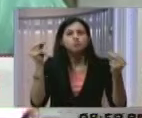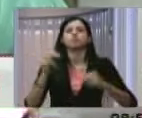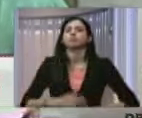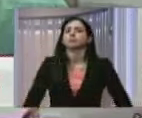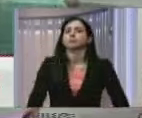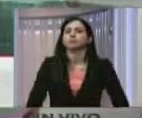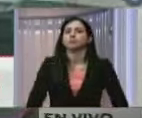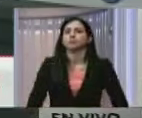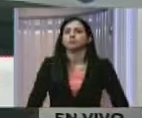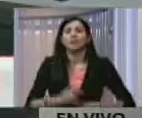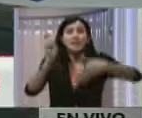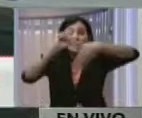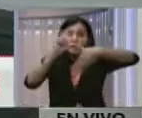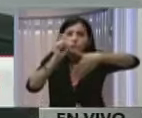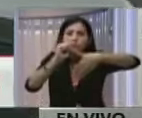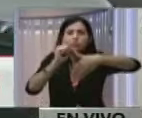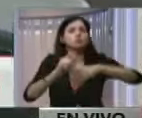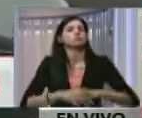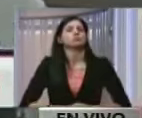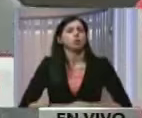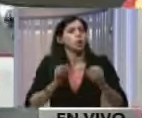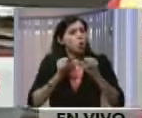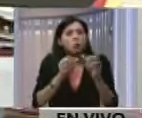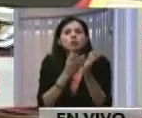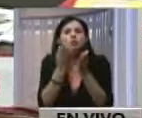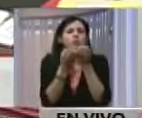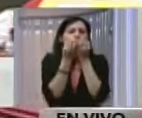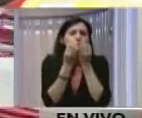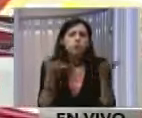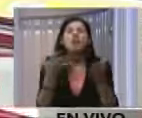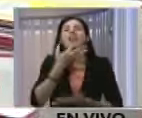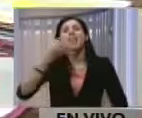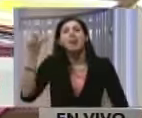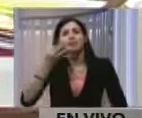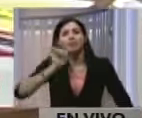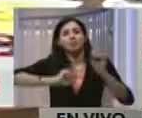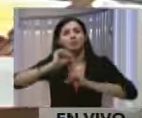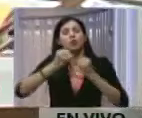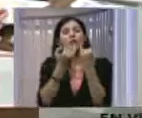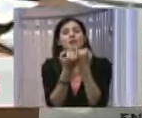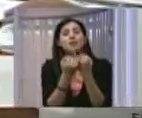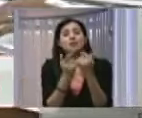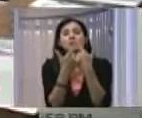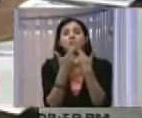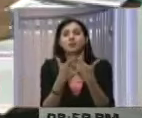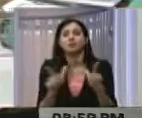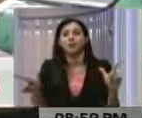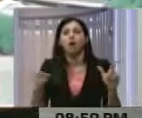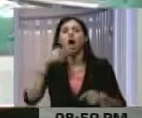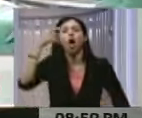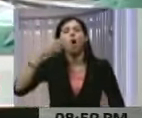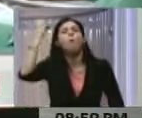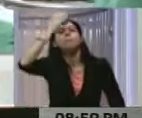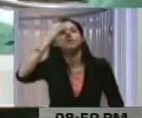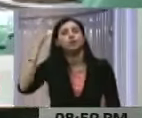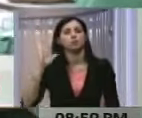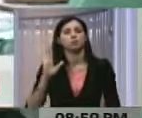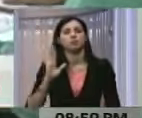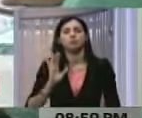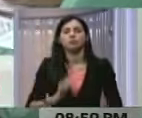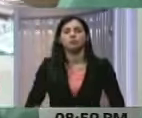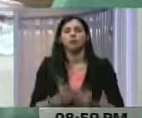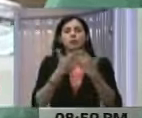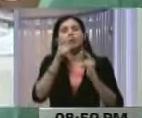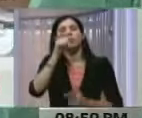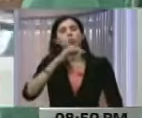seguirá llevando la verdad, defendiendo la libertad de expresión, la verdadera libertad de expresión